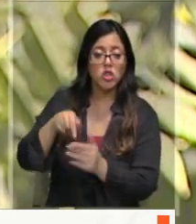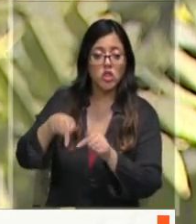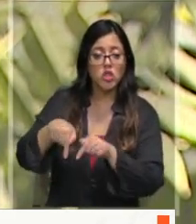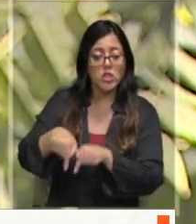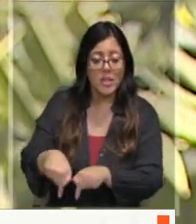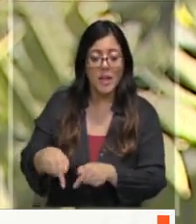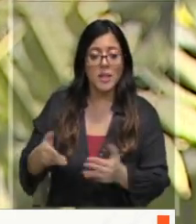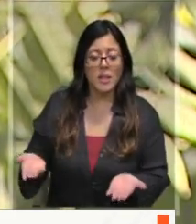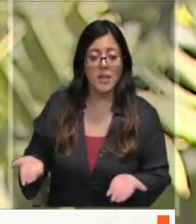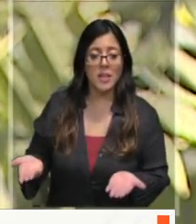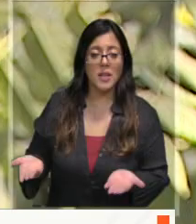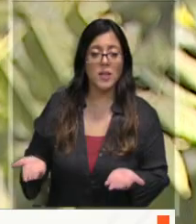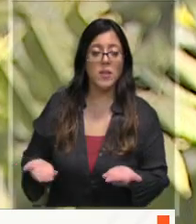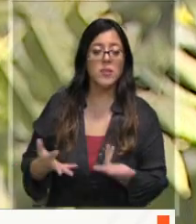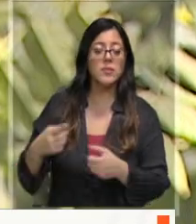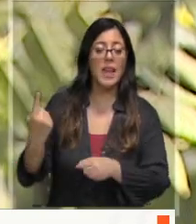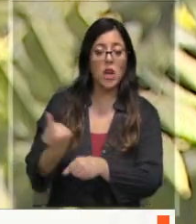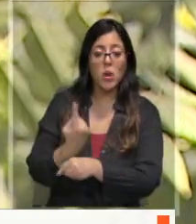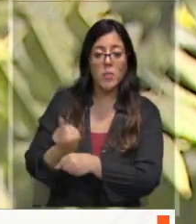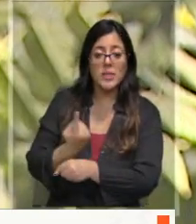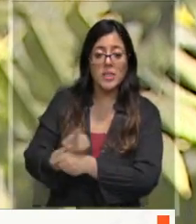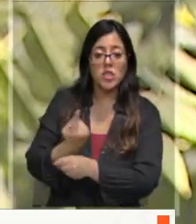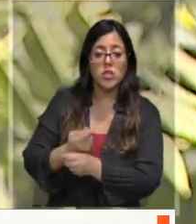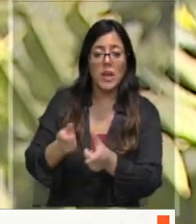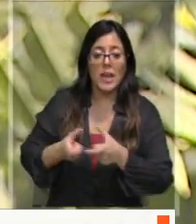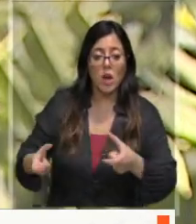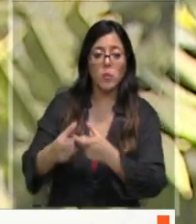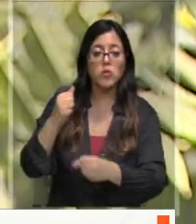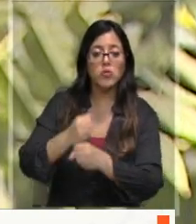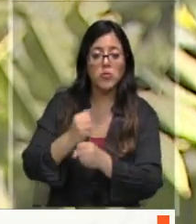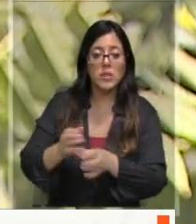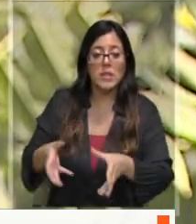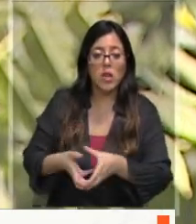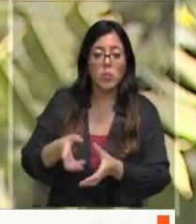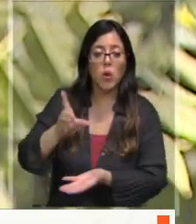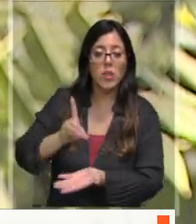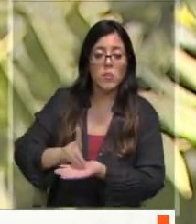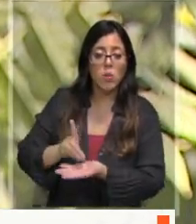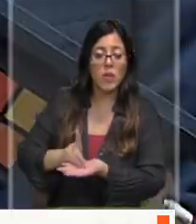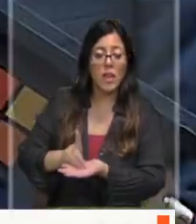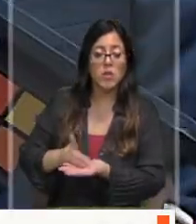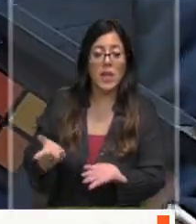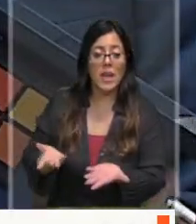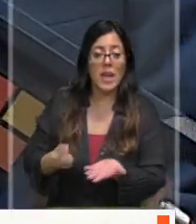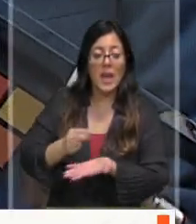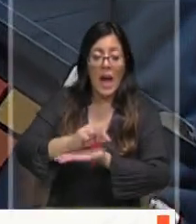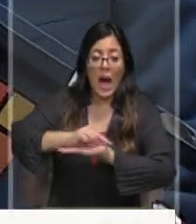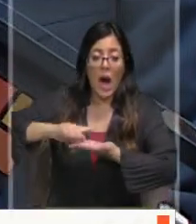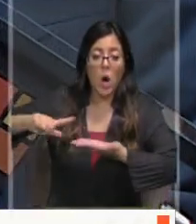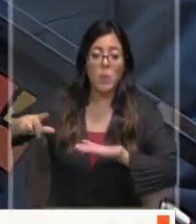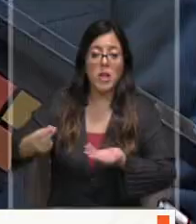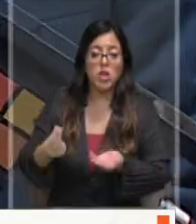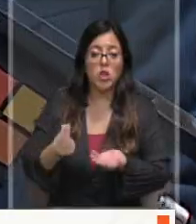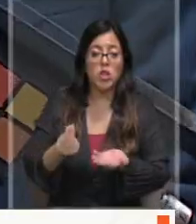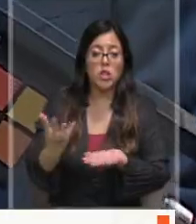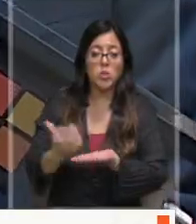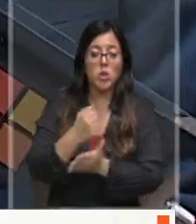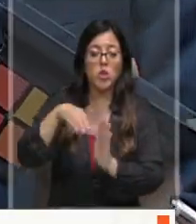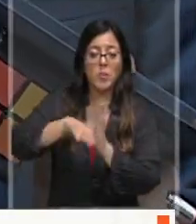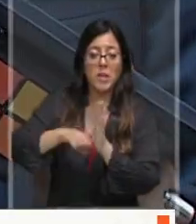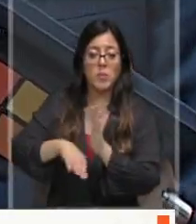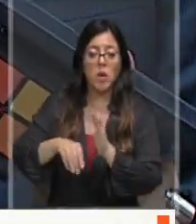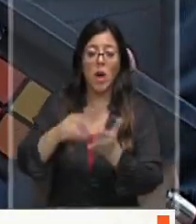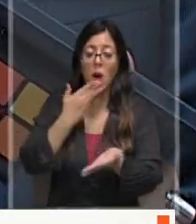día mismo en discusión en la Comisión de Trabajo de la Cámara de Diputados el aumento del ingreso mínimo. Una vez despachado eso, podamos tener la